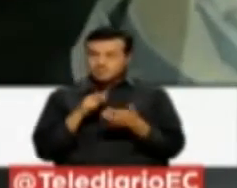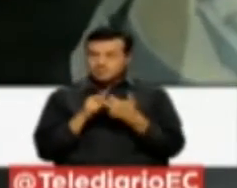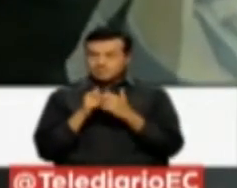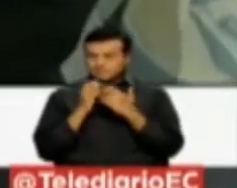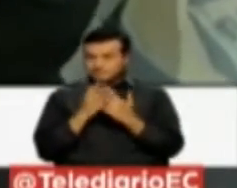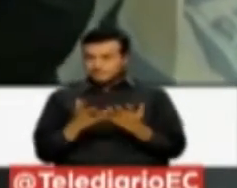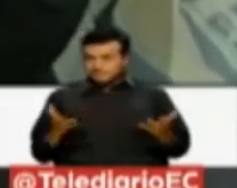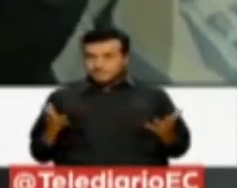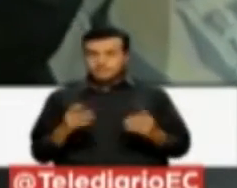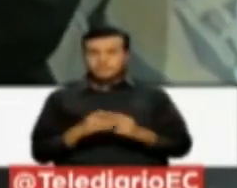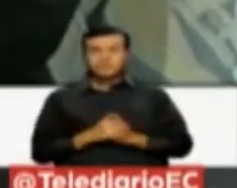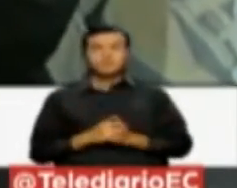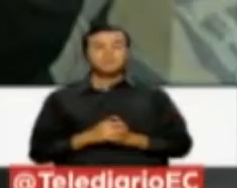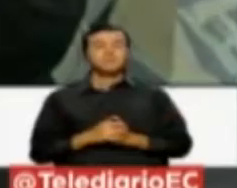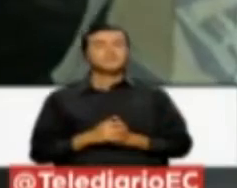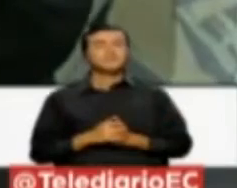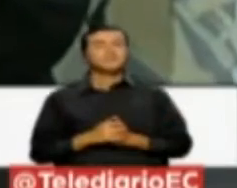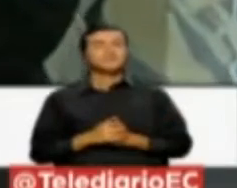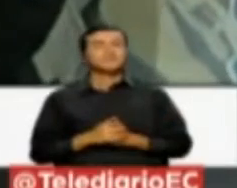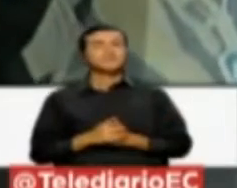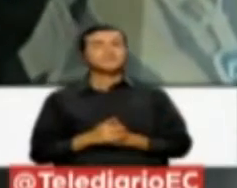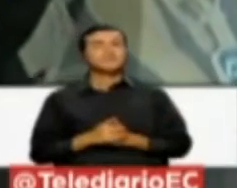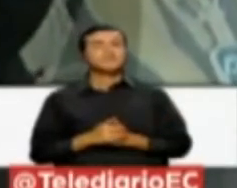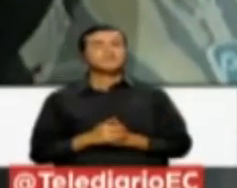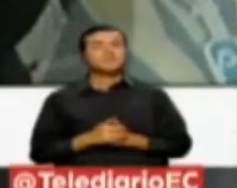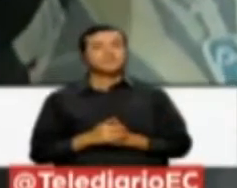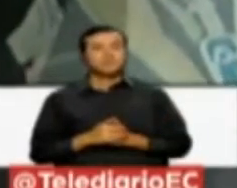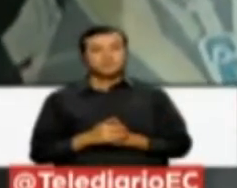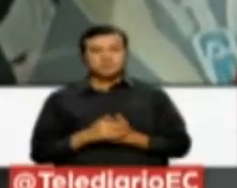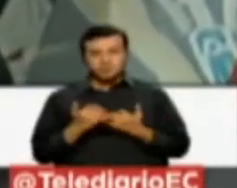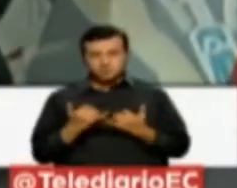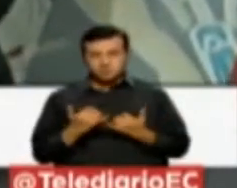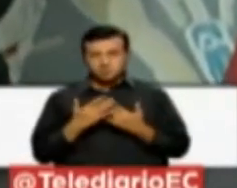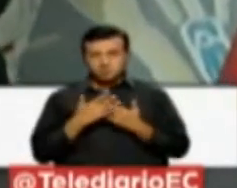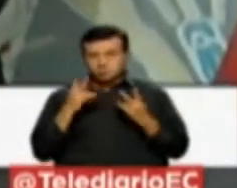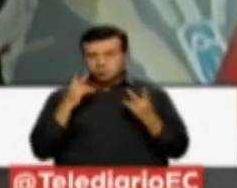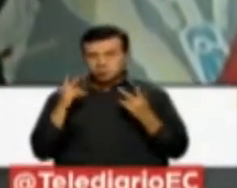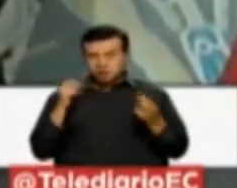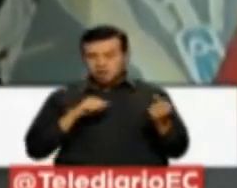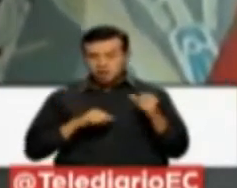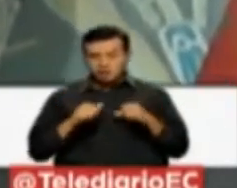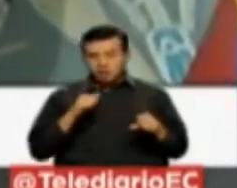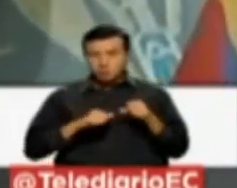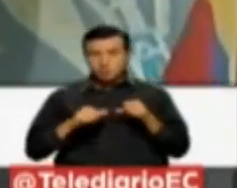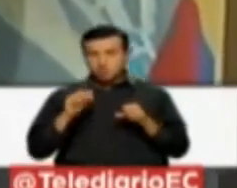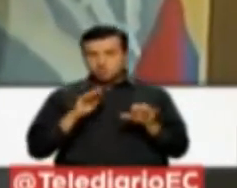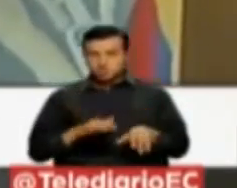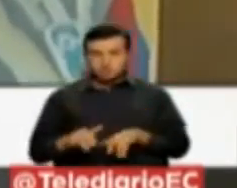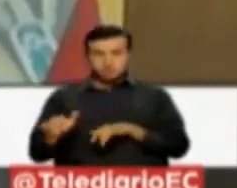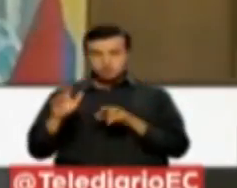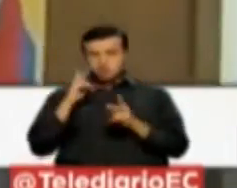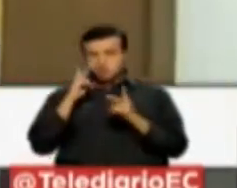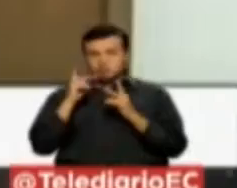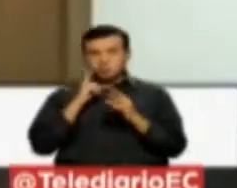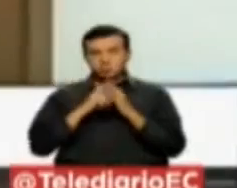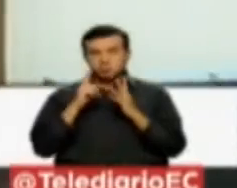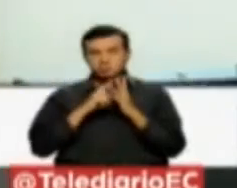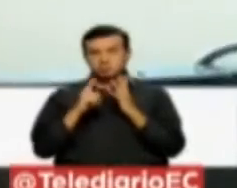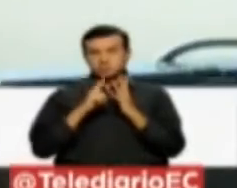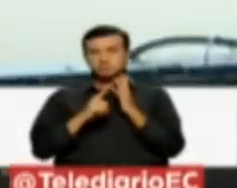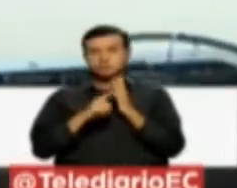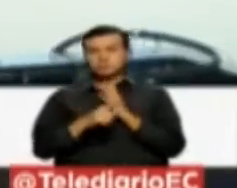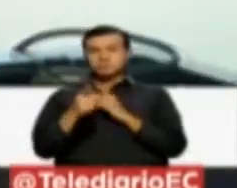problemas en la actualidad. Muy bien, aquí en Media Lab UIO, donde nos encontramos, ustedes están desarrollando varios